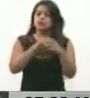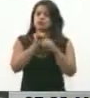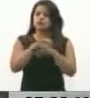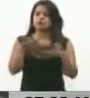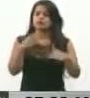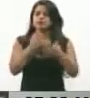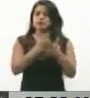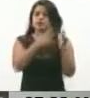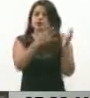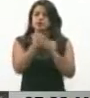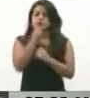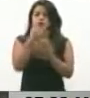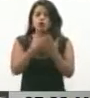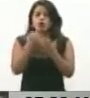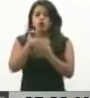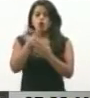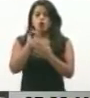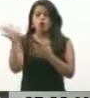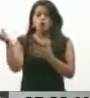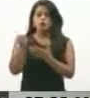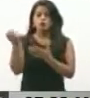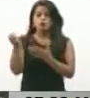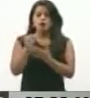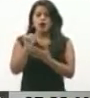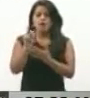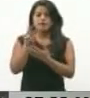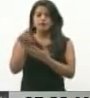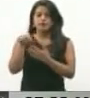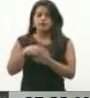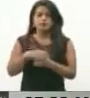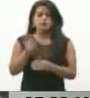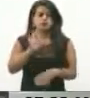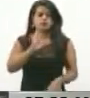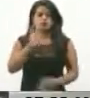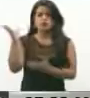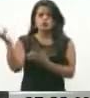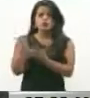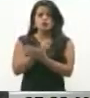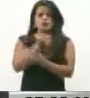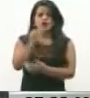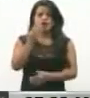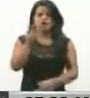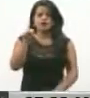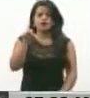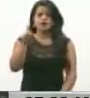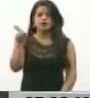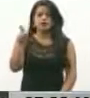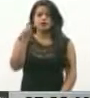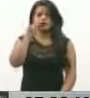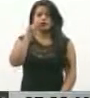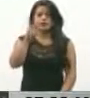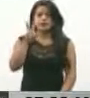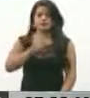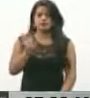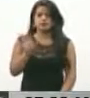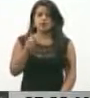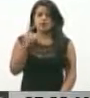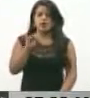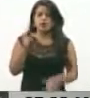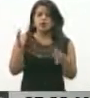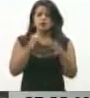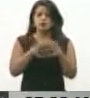la información o se toman únicamente de...? No, se toma automáticamente. Se toma automáticamente de la página de TVS. Claro. O sea, que ahí tenemos un equipo